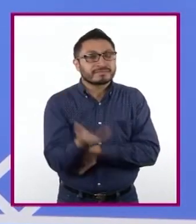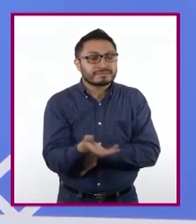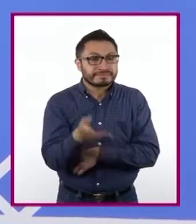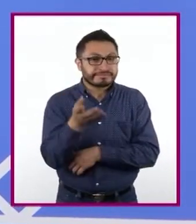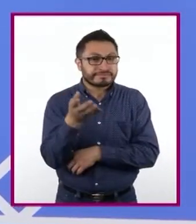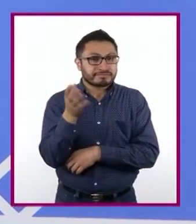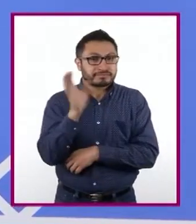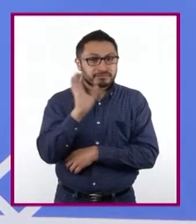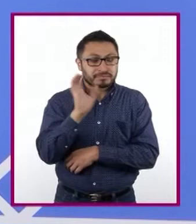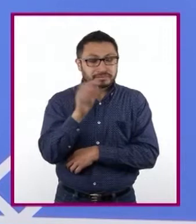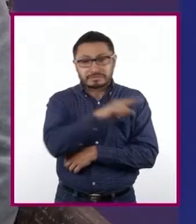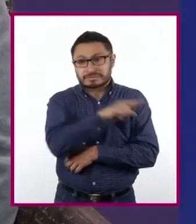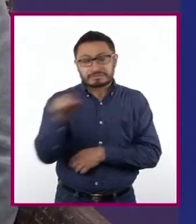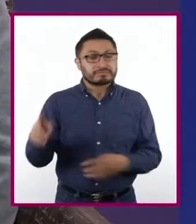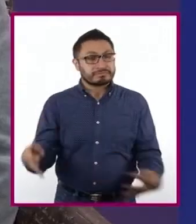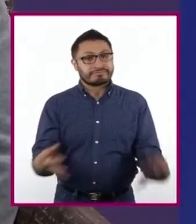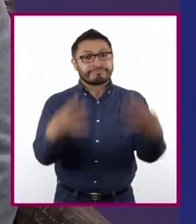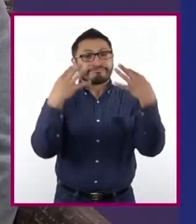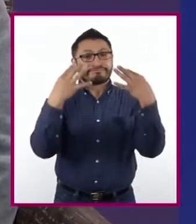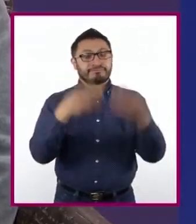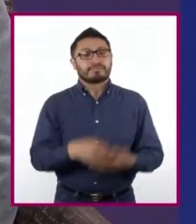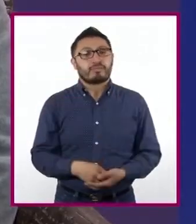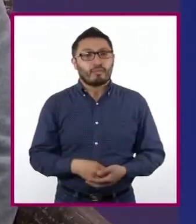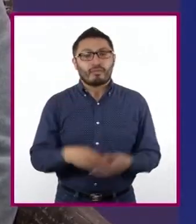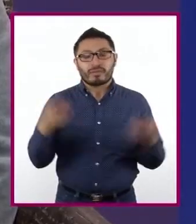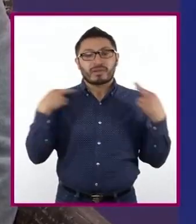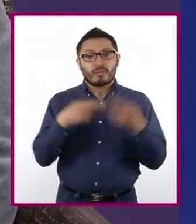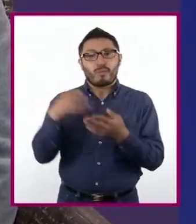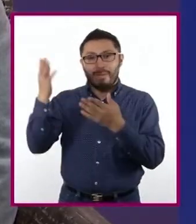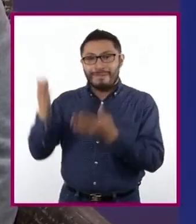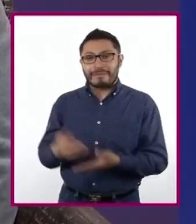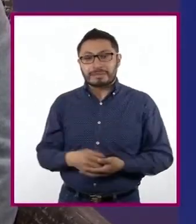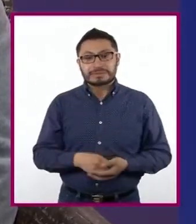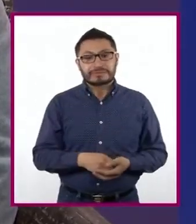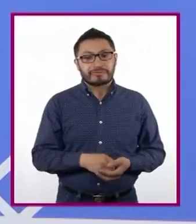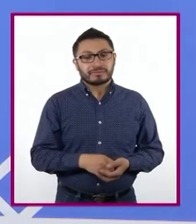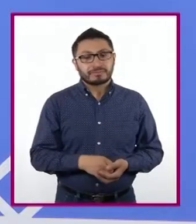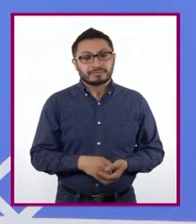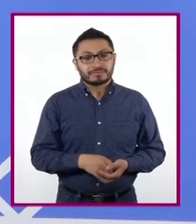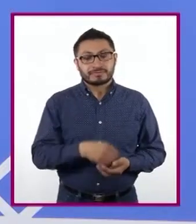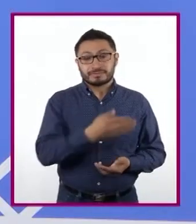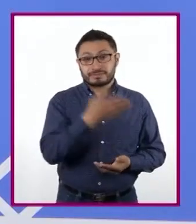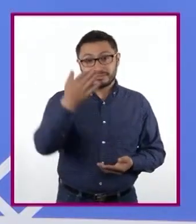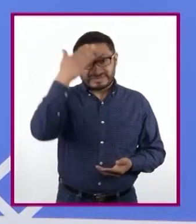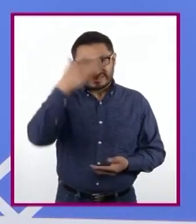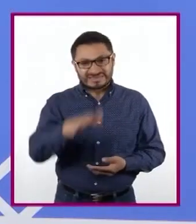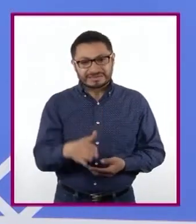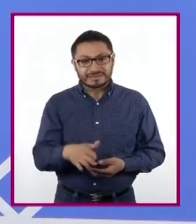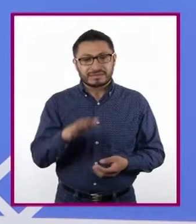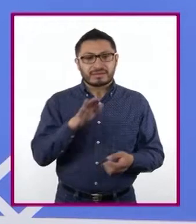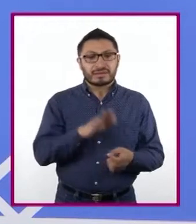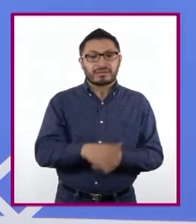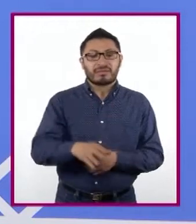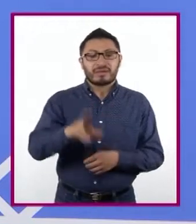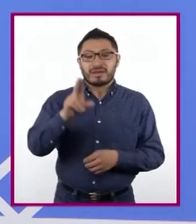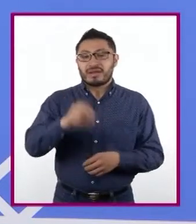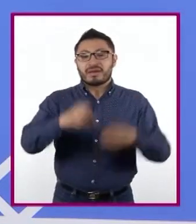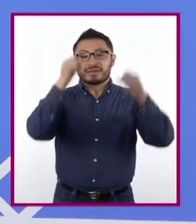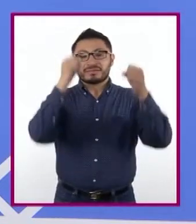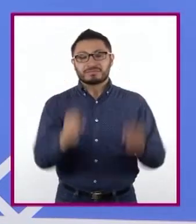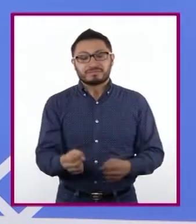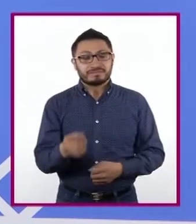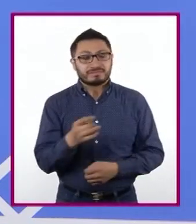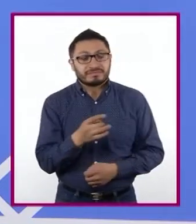ante una audiencia? Maestra Soaste, usted sabe de las inseguridades y